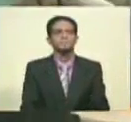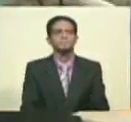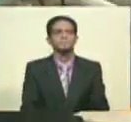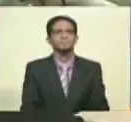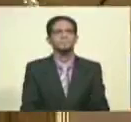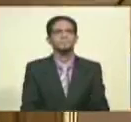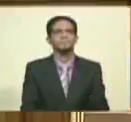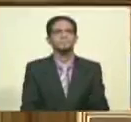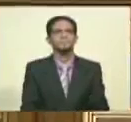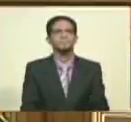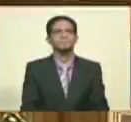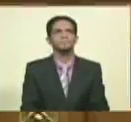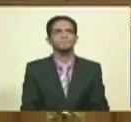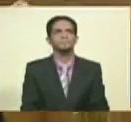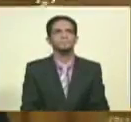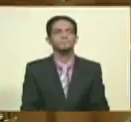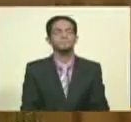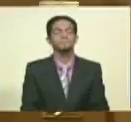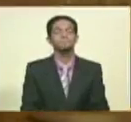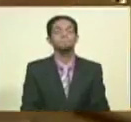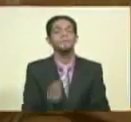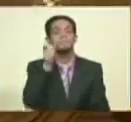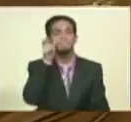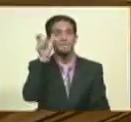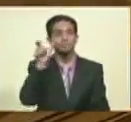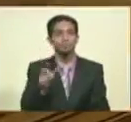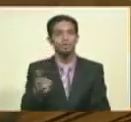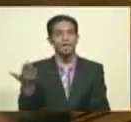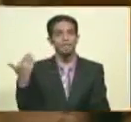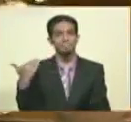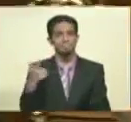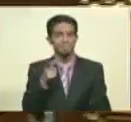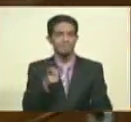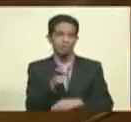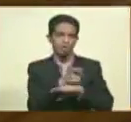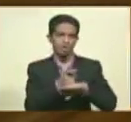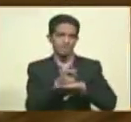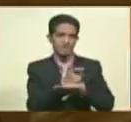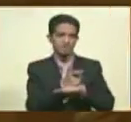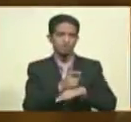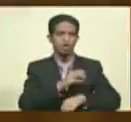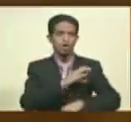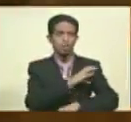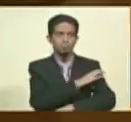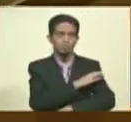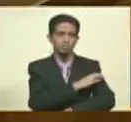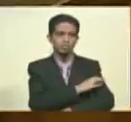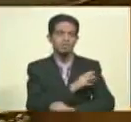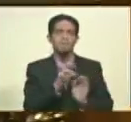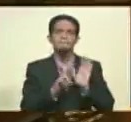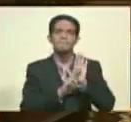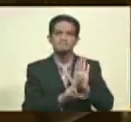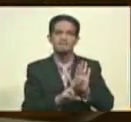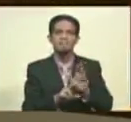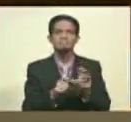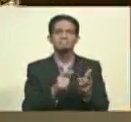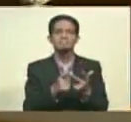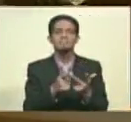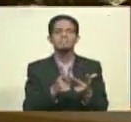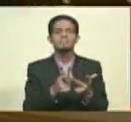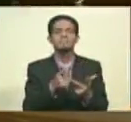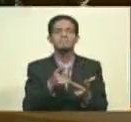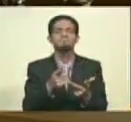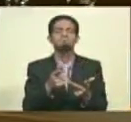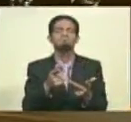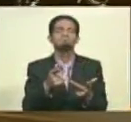Un ex candidato presidencial, gobernadores, opositores, representantes de partidos políticos y demás se han unido a este llamado